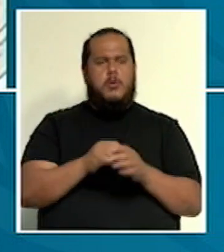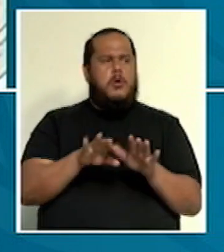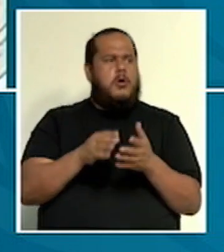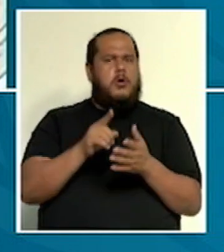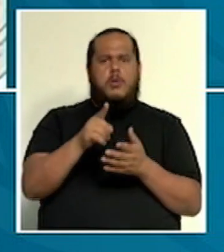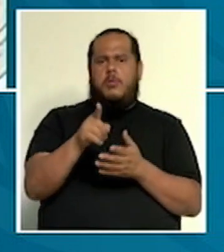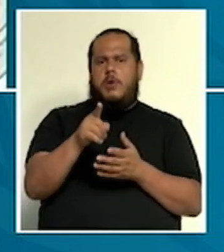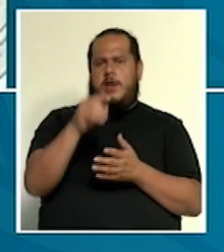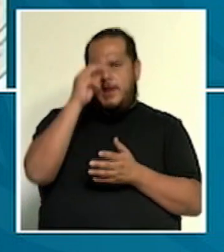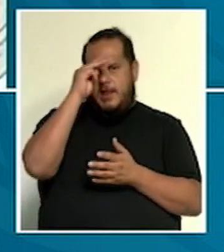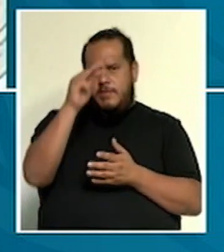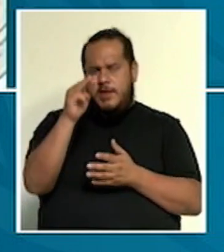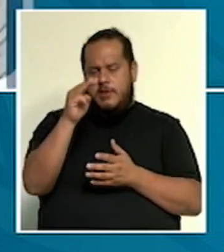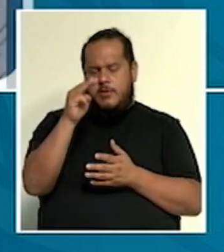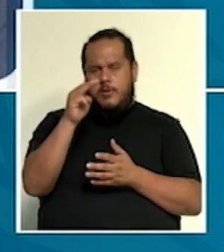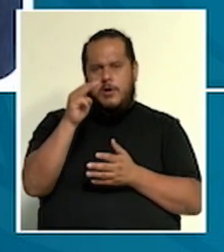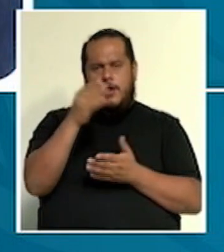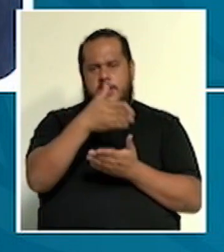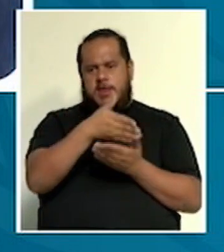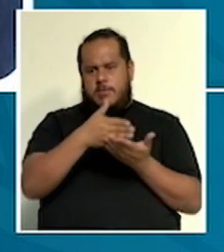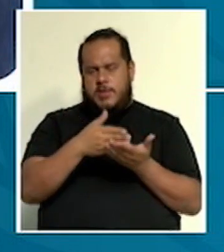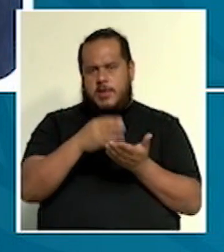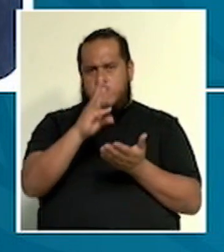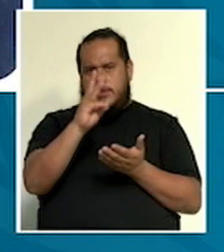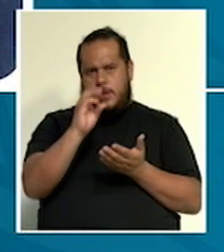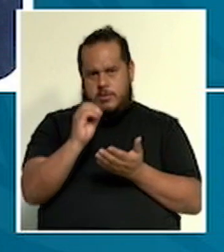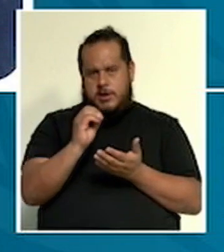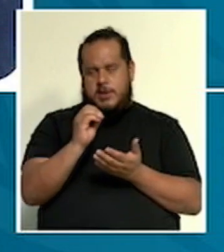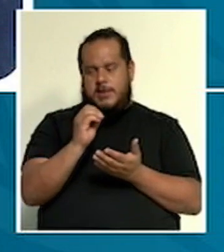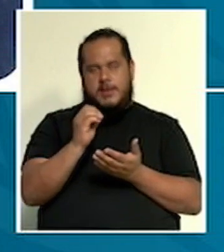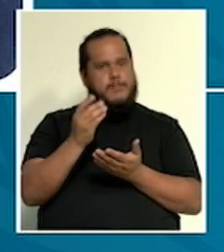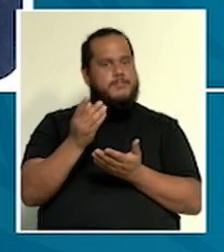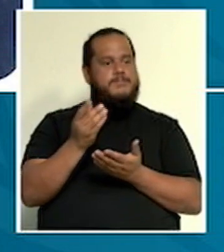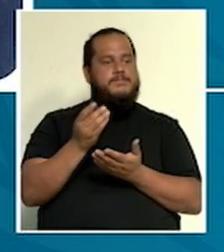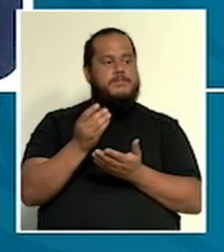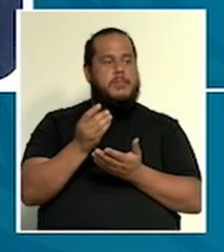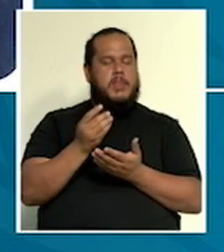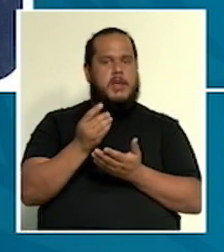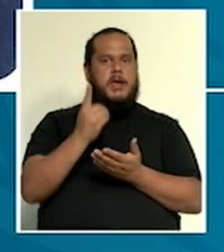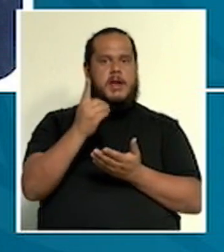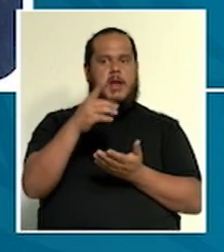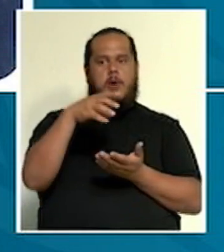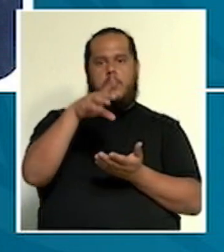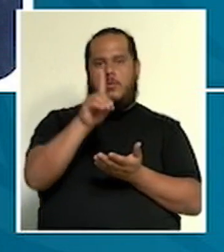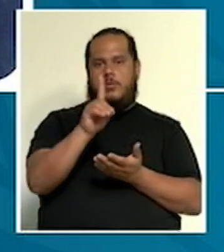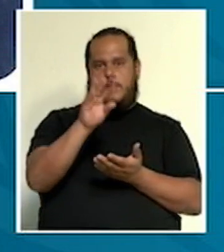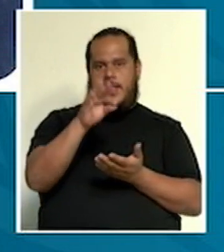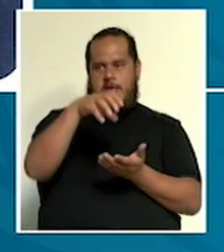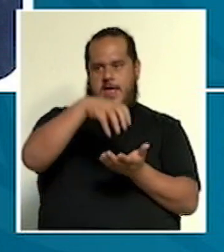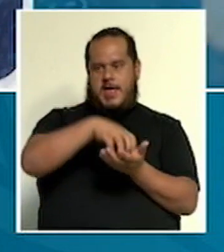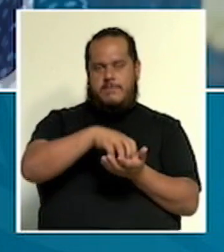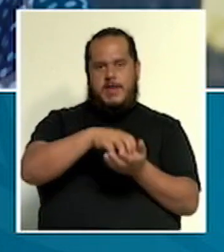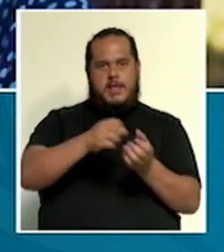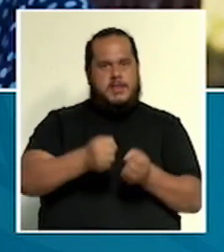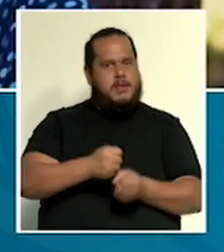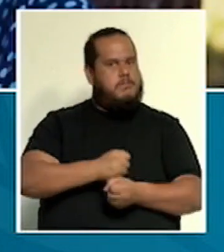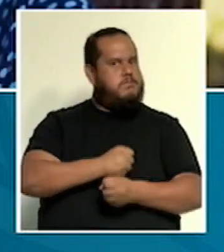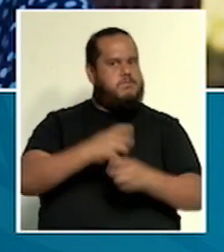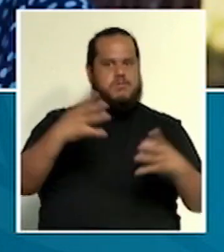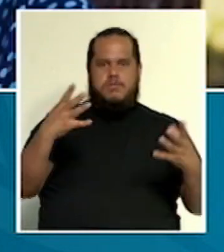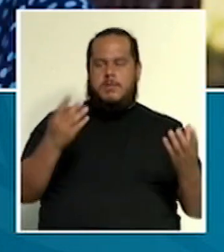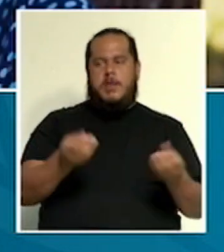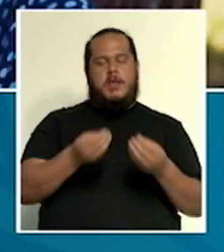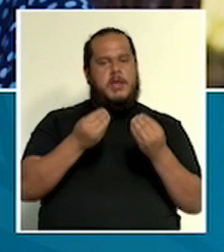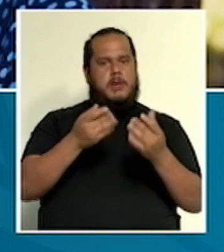el México de mediados de los 60, que era un distrito federal que estaba explotando en